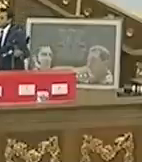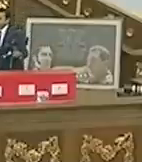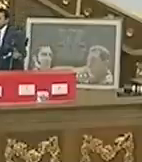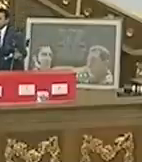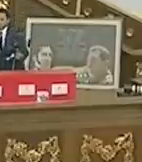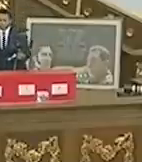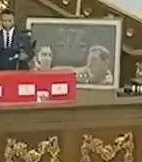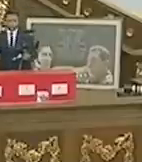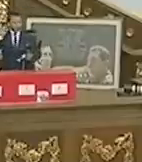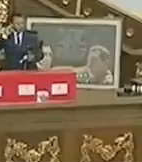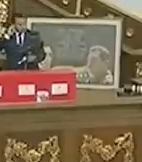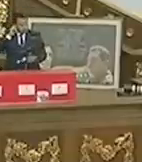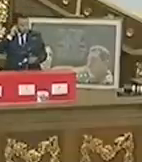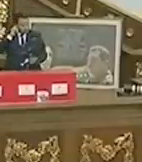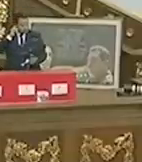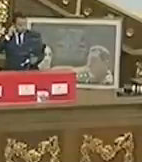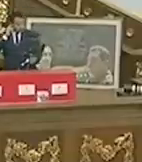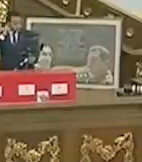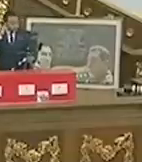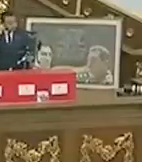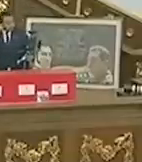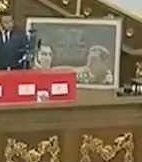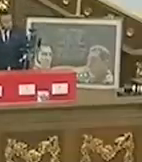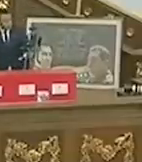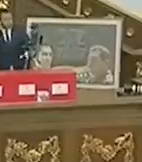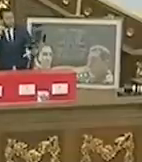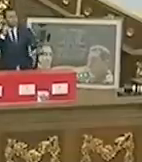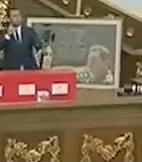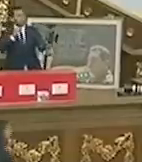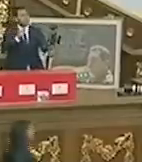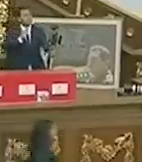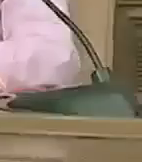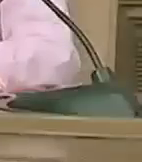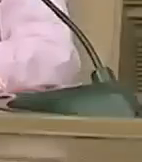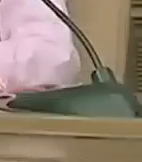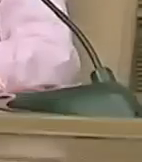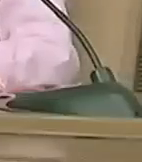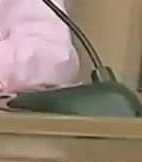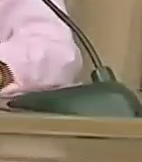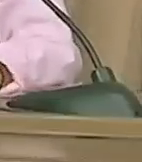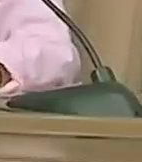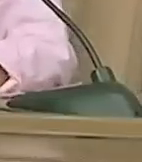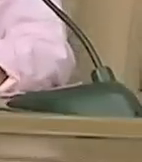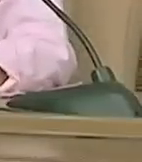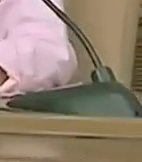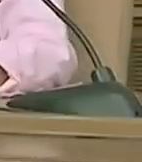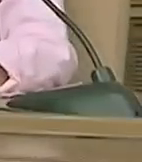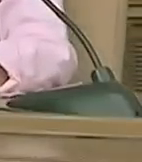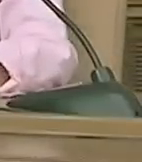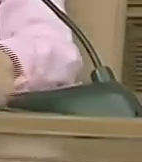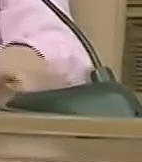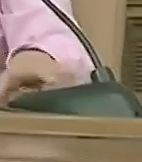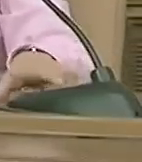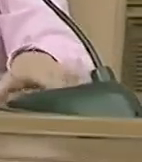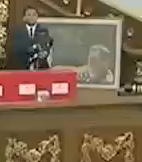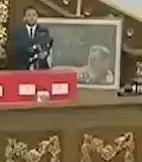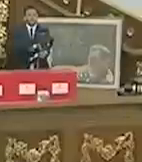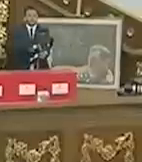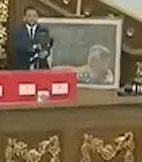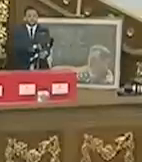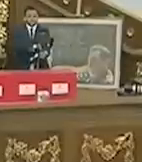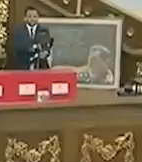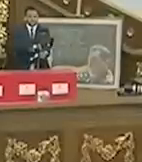Ciudadana subsecretaria, sírvase informar si hay quórum. Hay quórum, ciudadano presidente. Se abre la